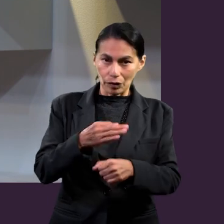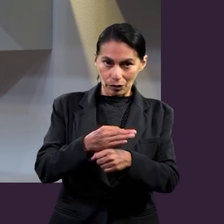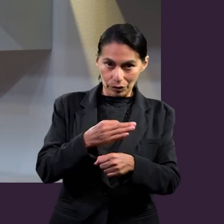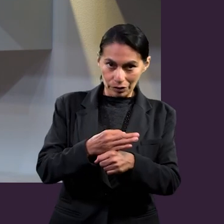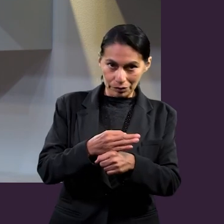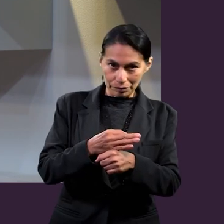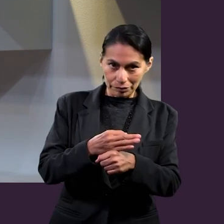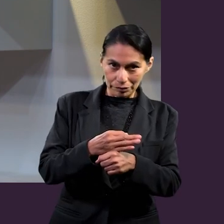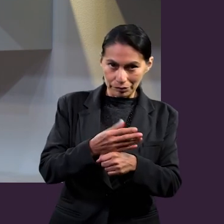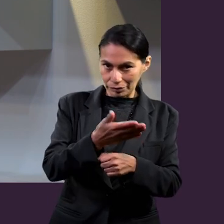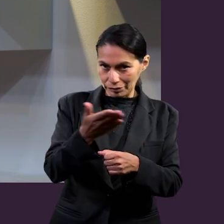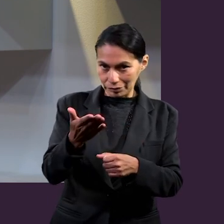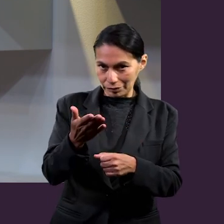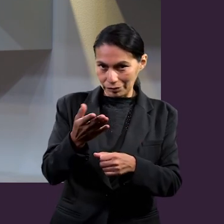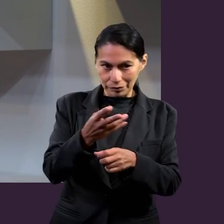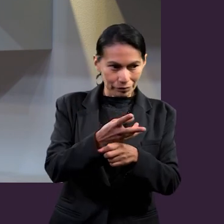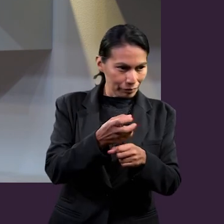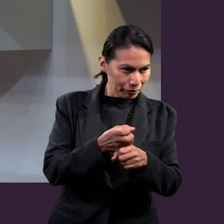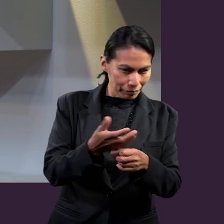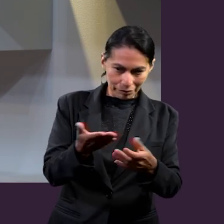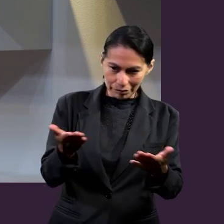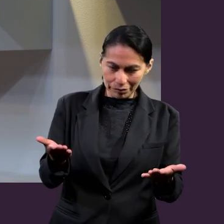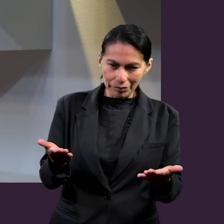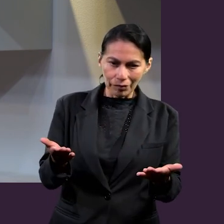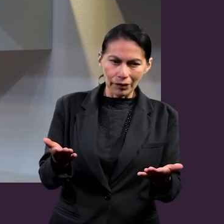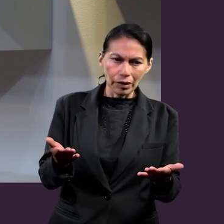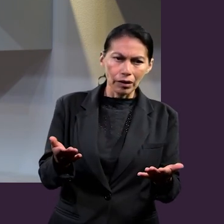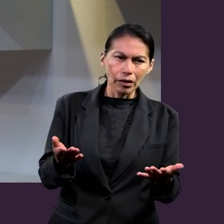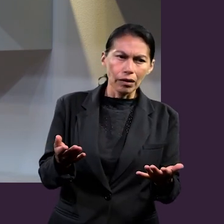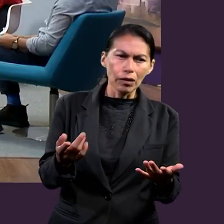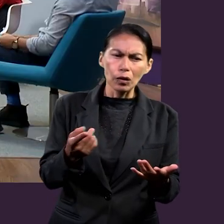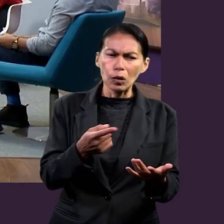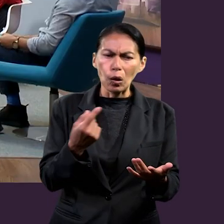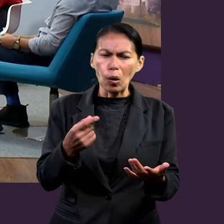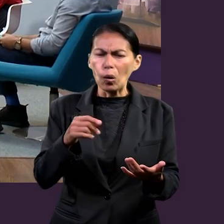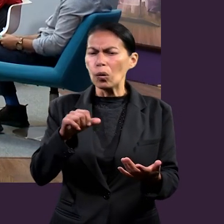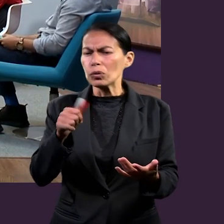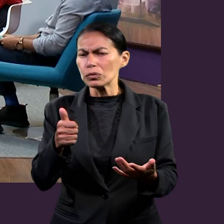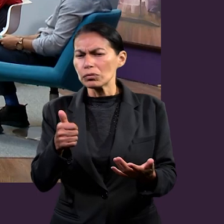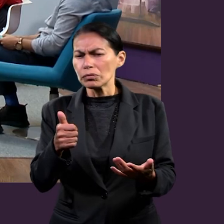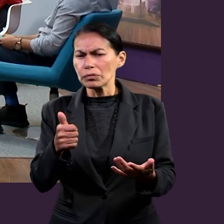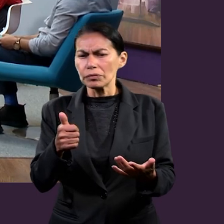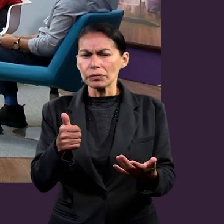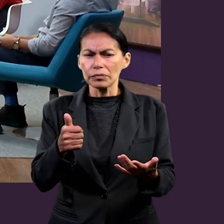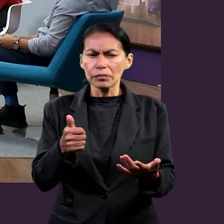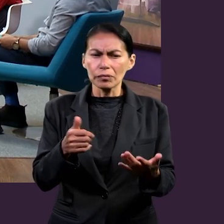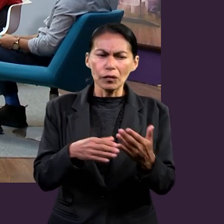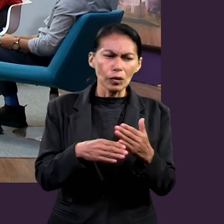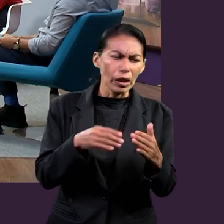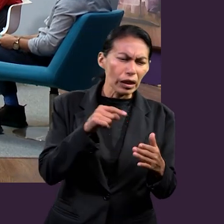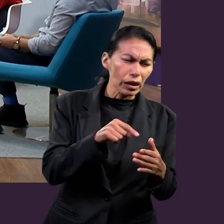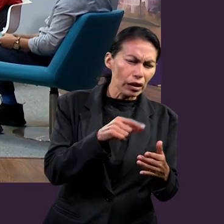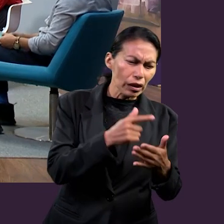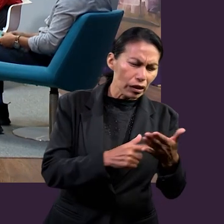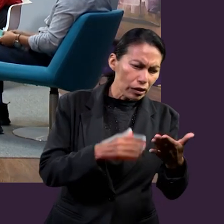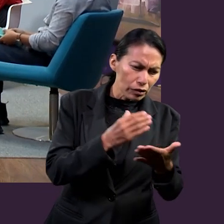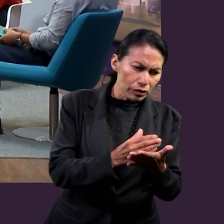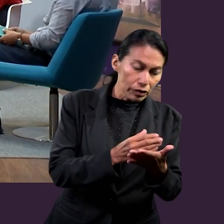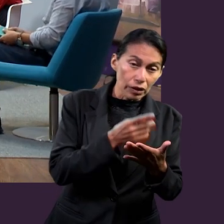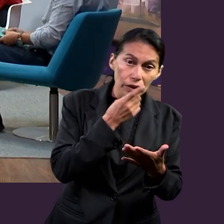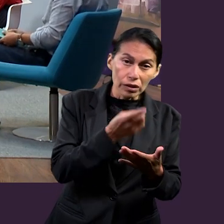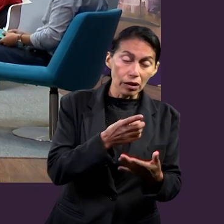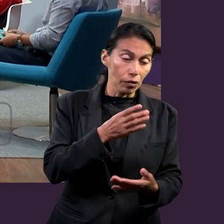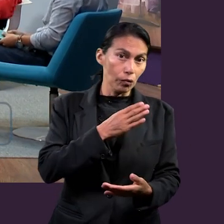En este momento quisiera invitar a mis compañeros para vermos un otro aspecto del estudio de esta